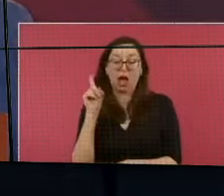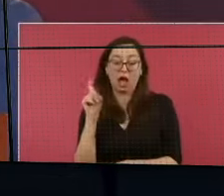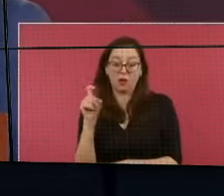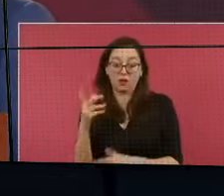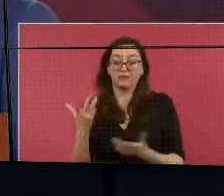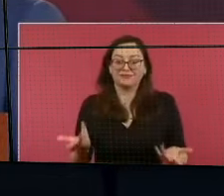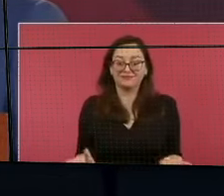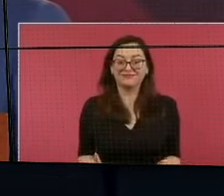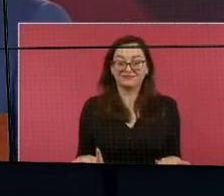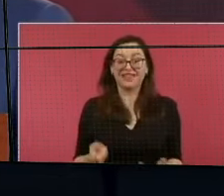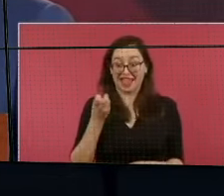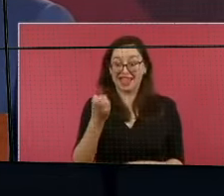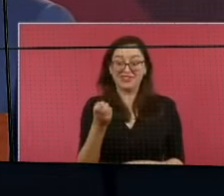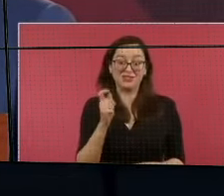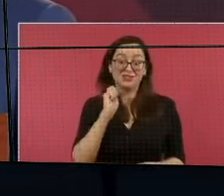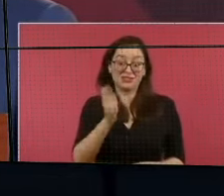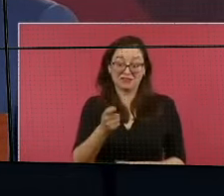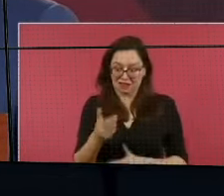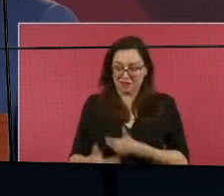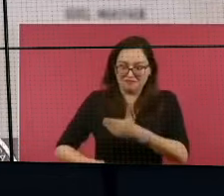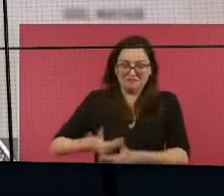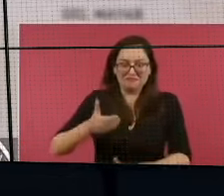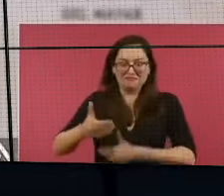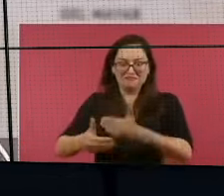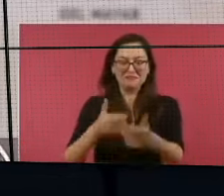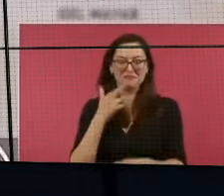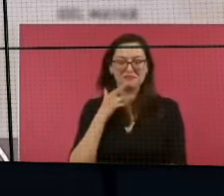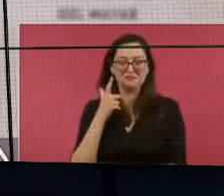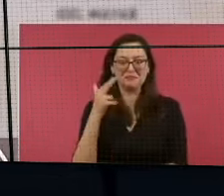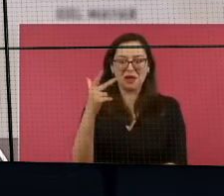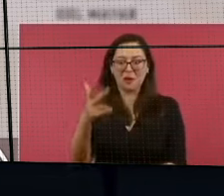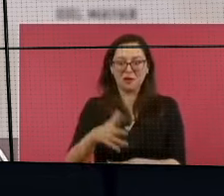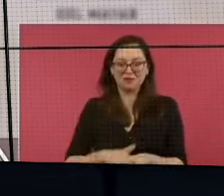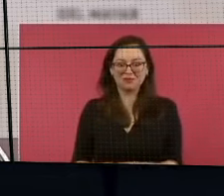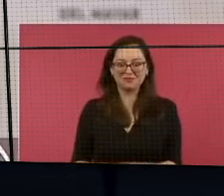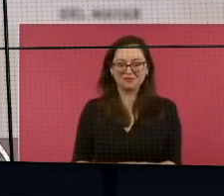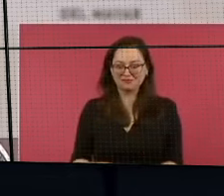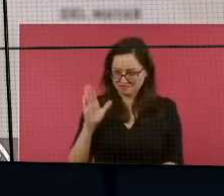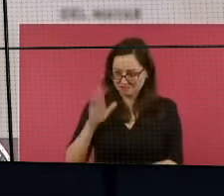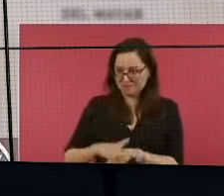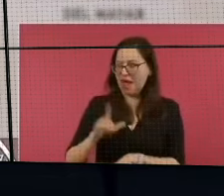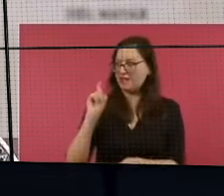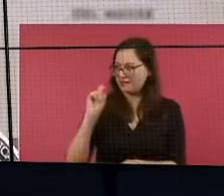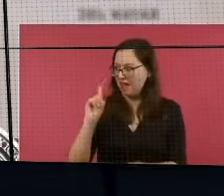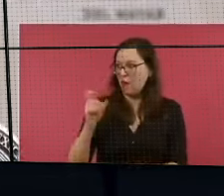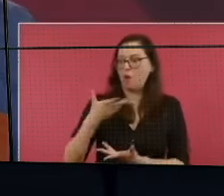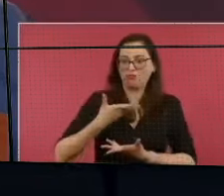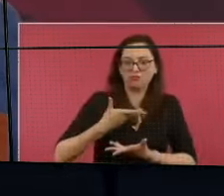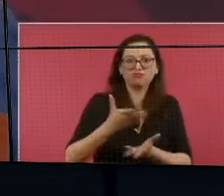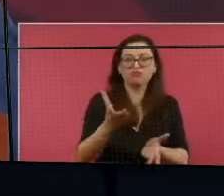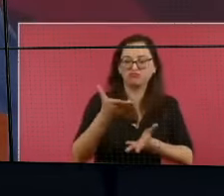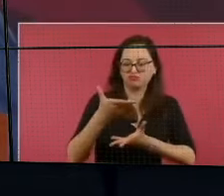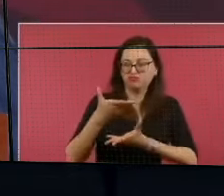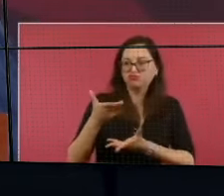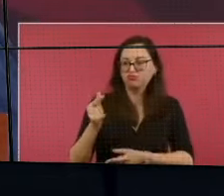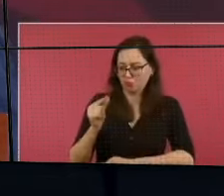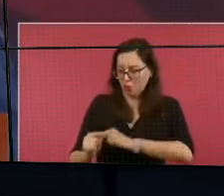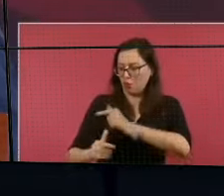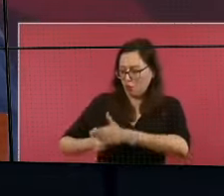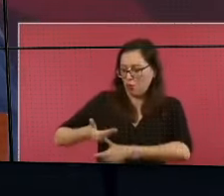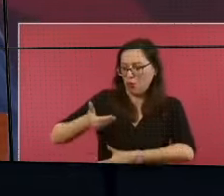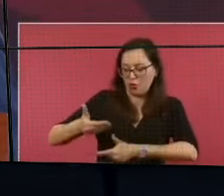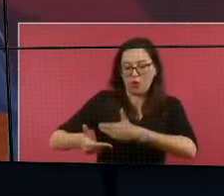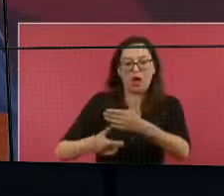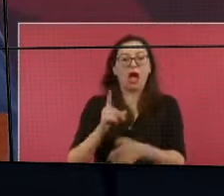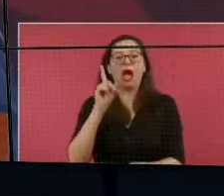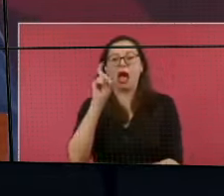a mí en lo personal como periodista me indigna su soberbia su prepotencia para